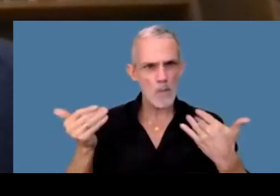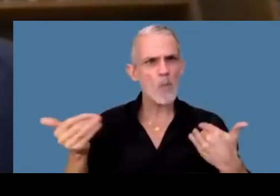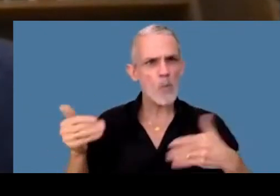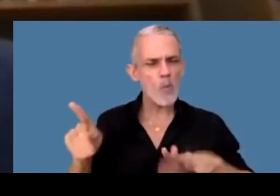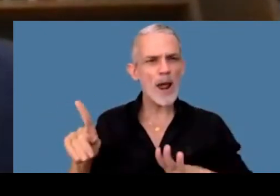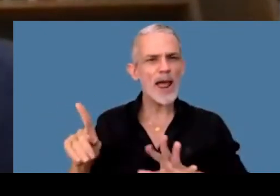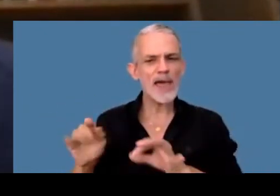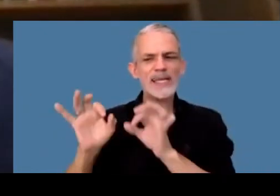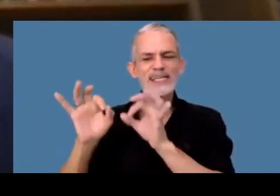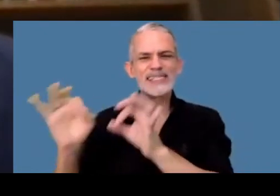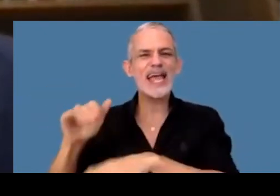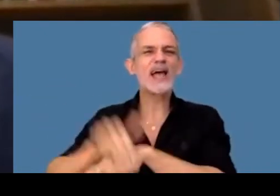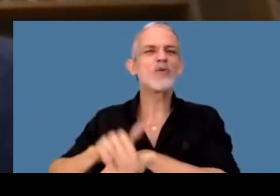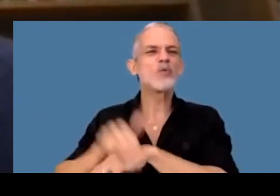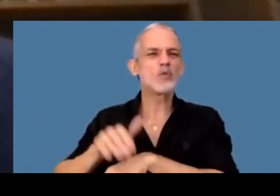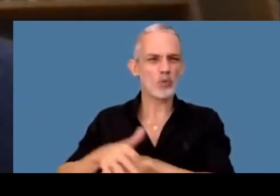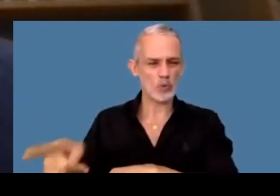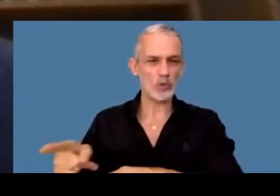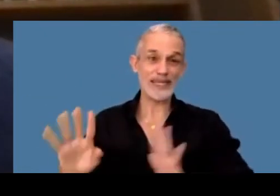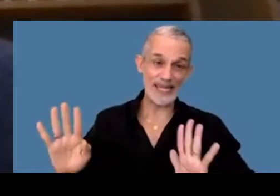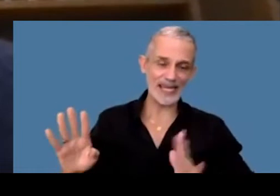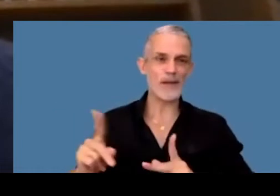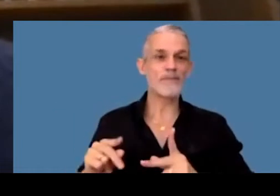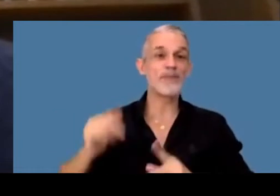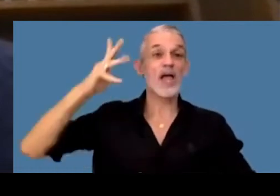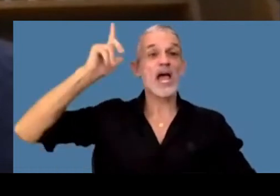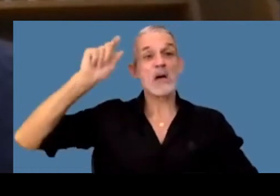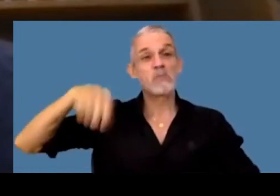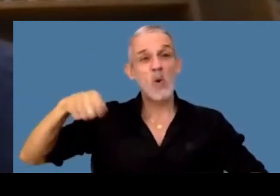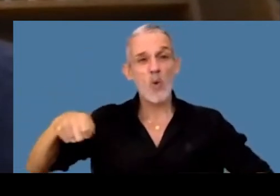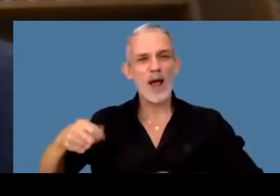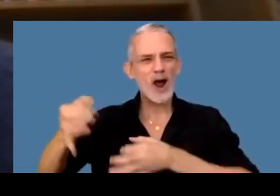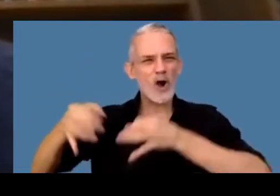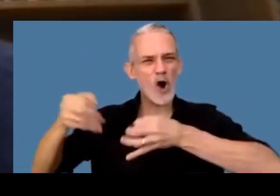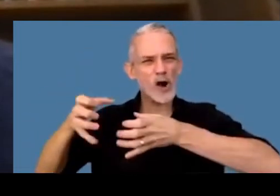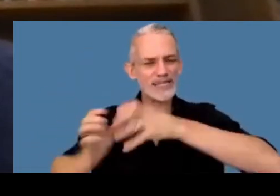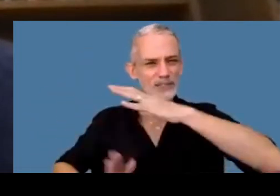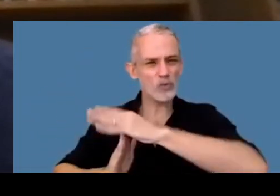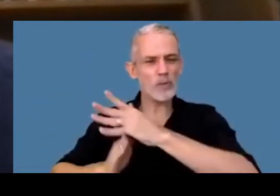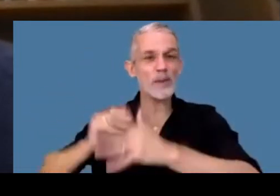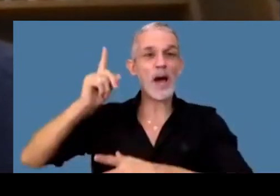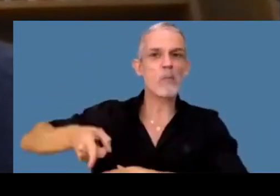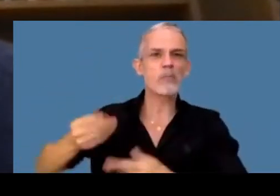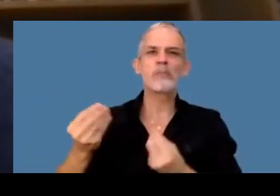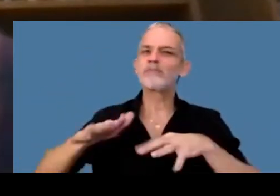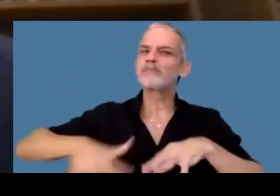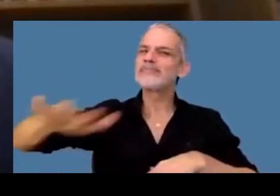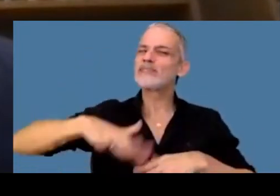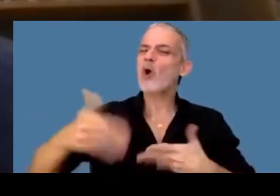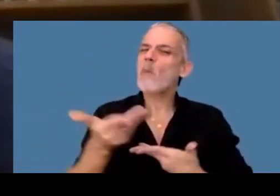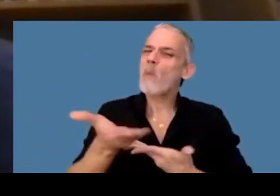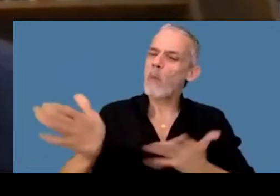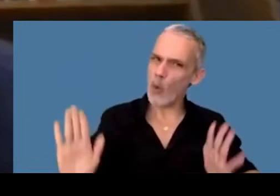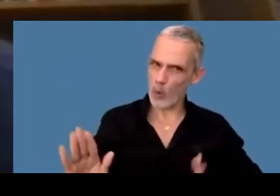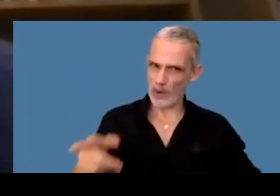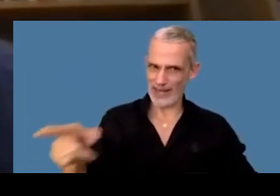alcance de la tutela. Los fallos que nosotros tenemos de la Corte Suprema son fallos en el sector público, más allá que